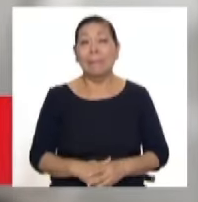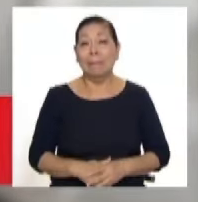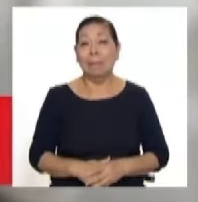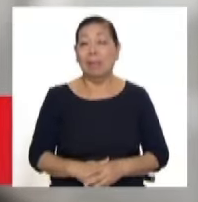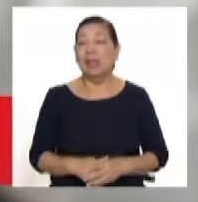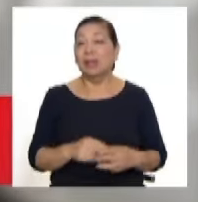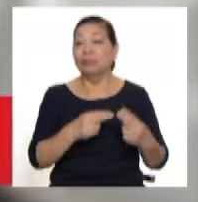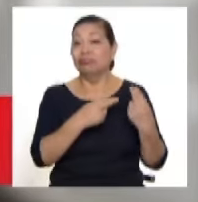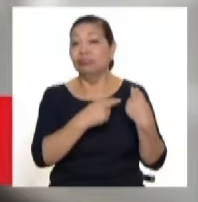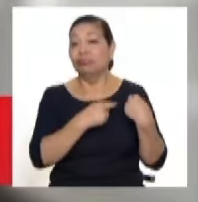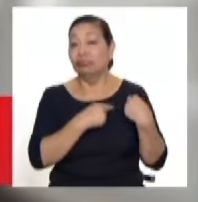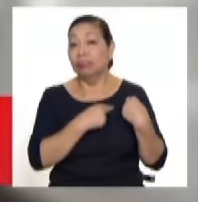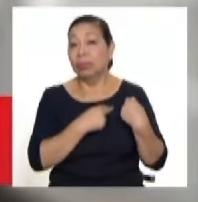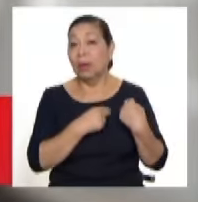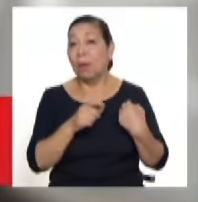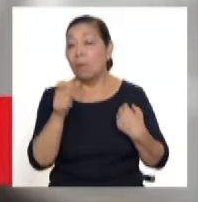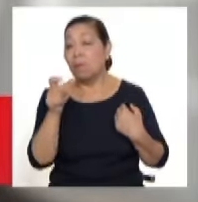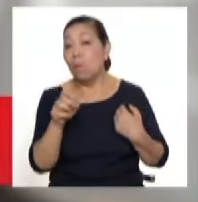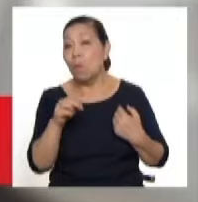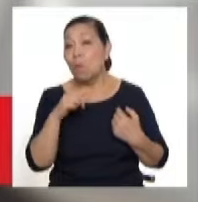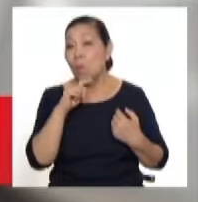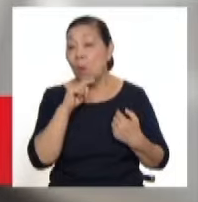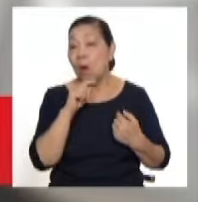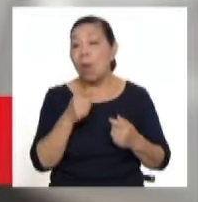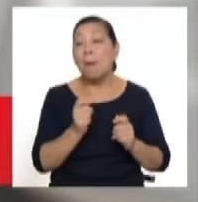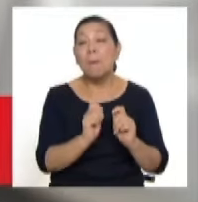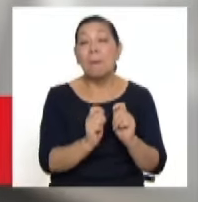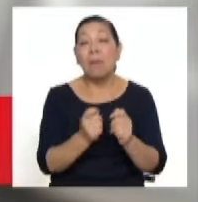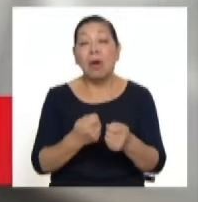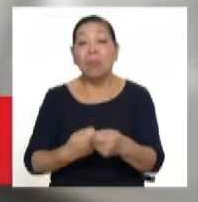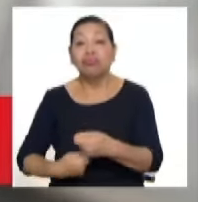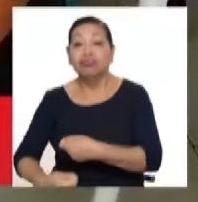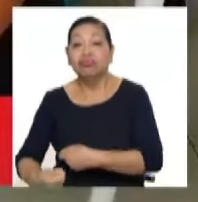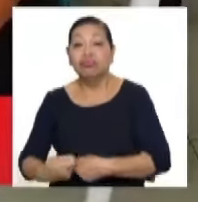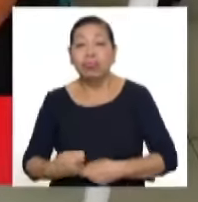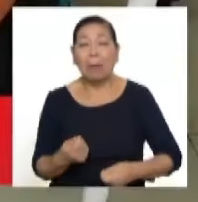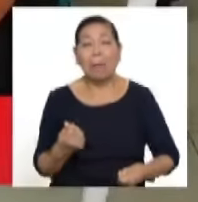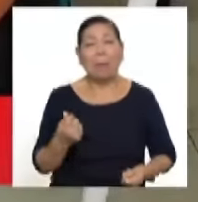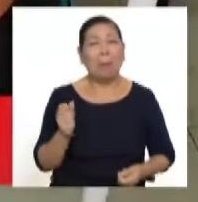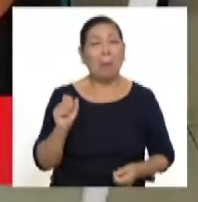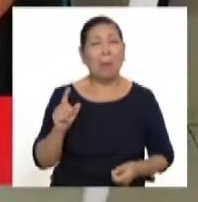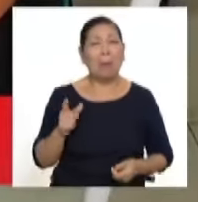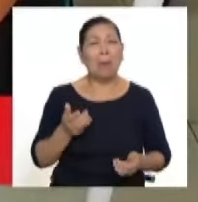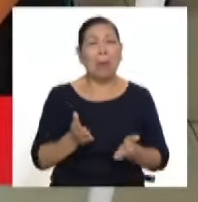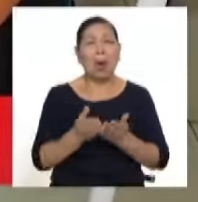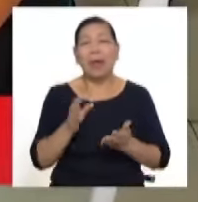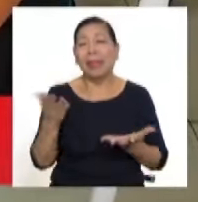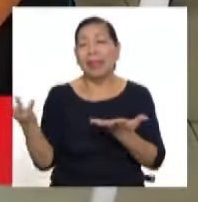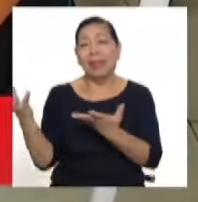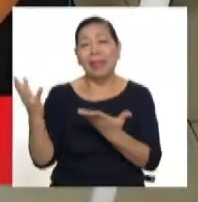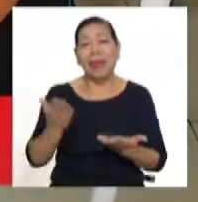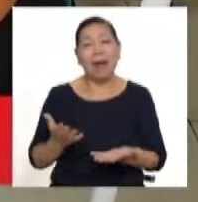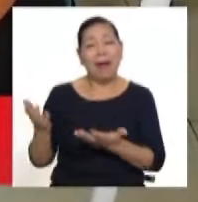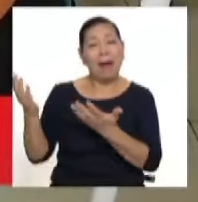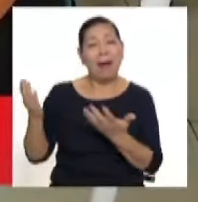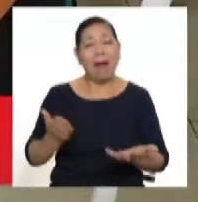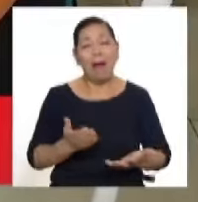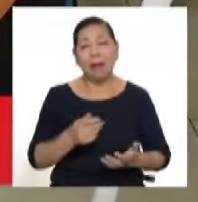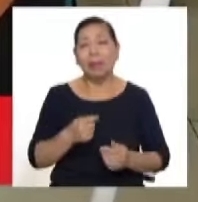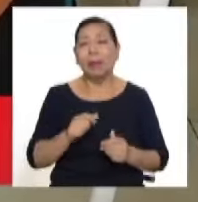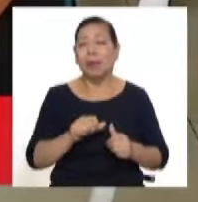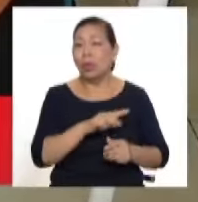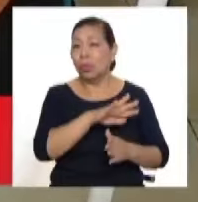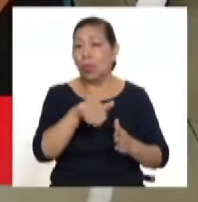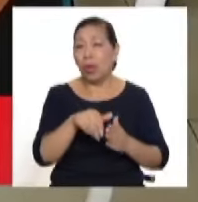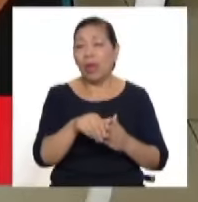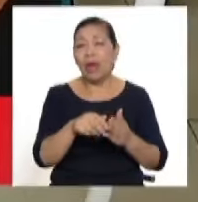Era encargado de reclutar a burriers y también distribuir y coordinar millonarias cargas de cocaína desde América hasta